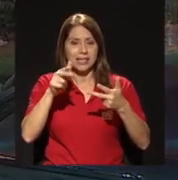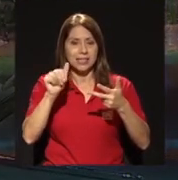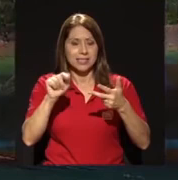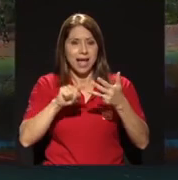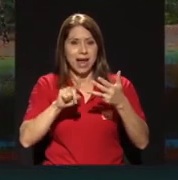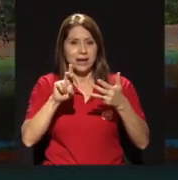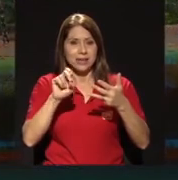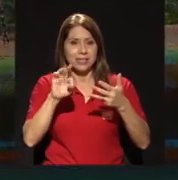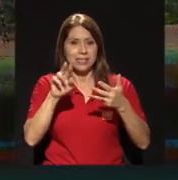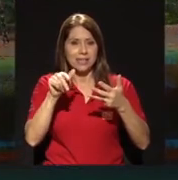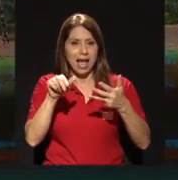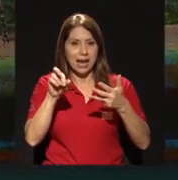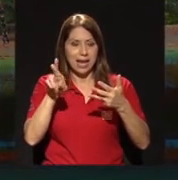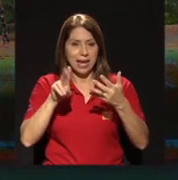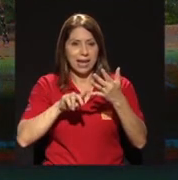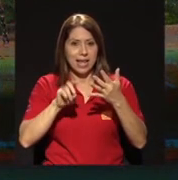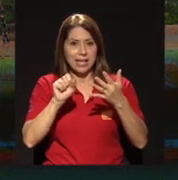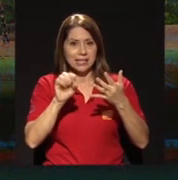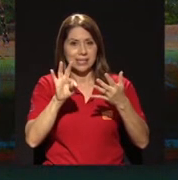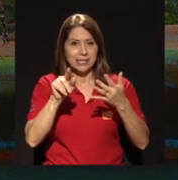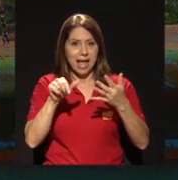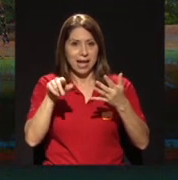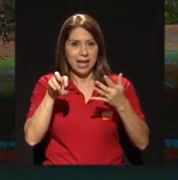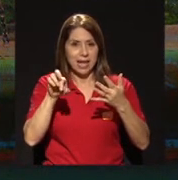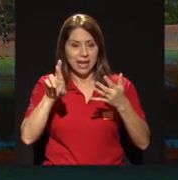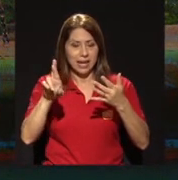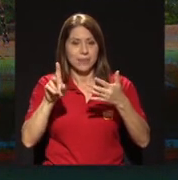stacker, están los remolcadores,